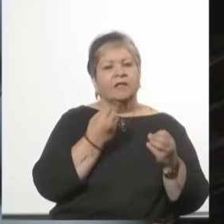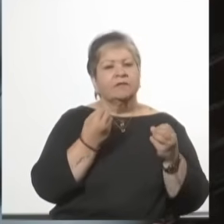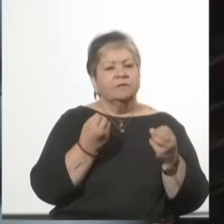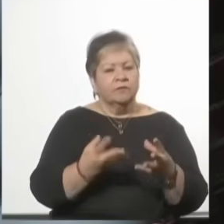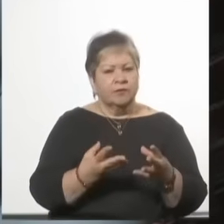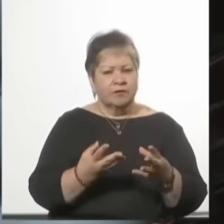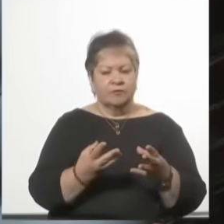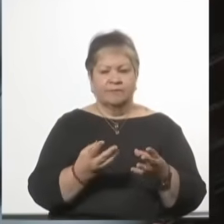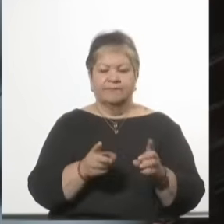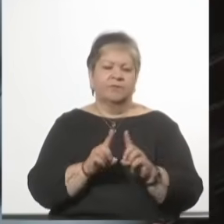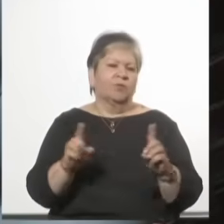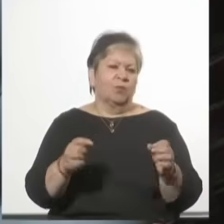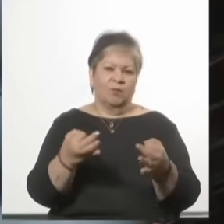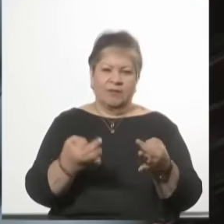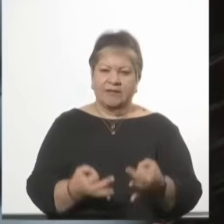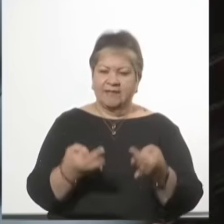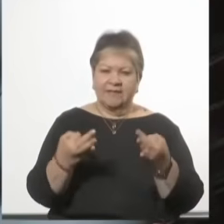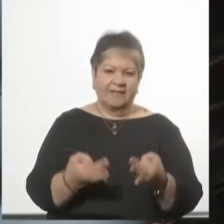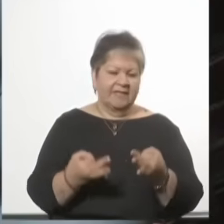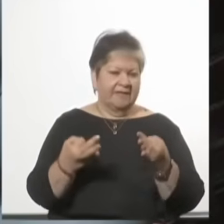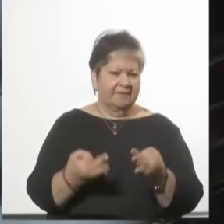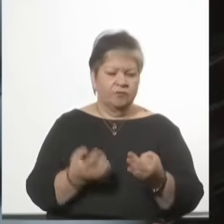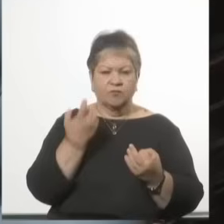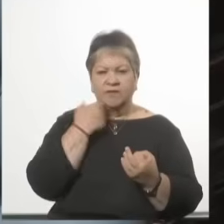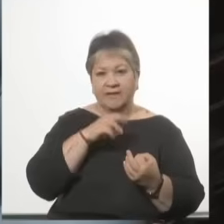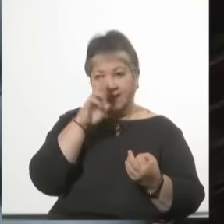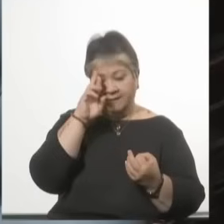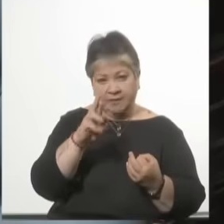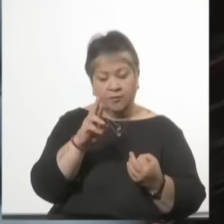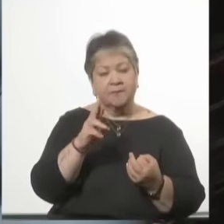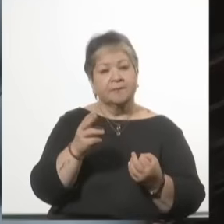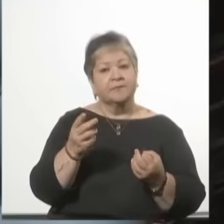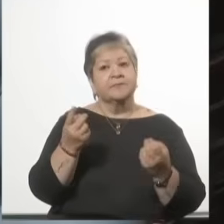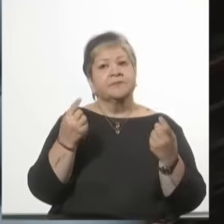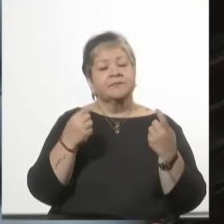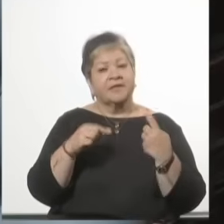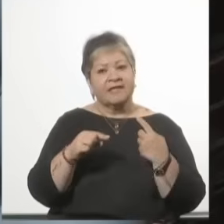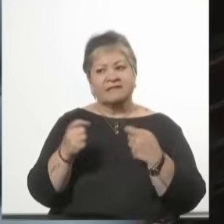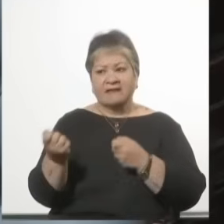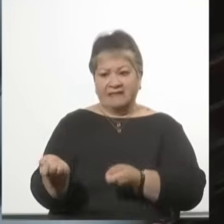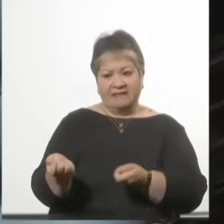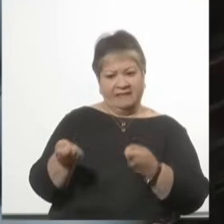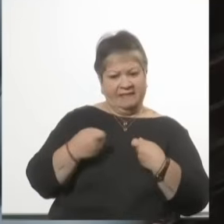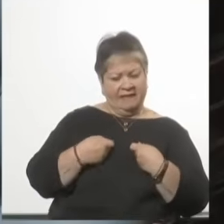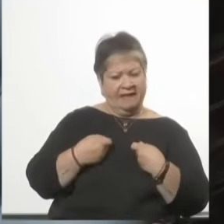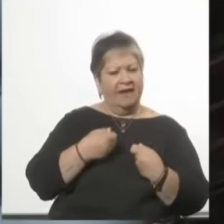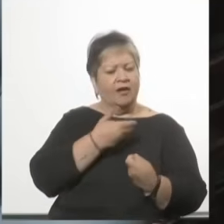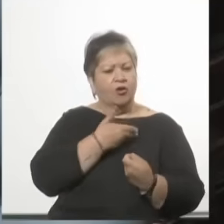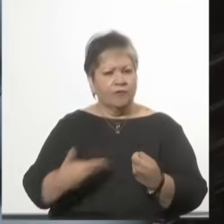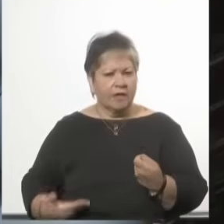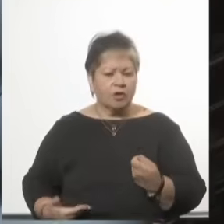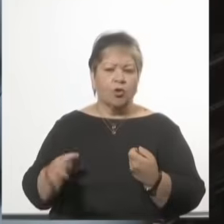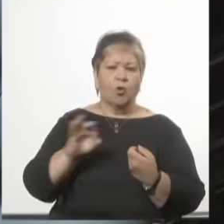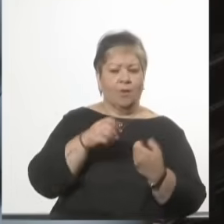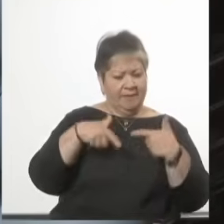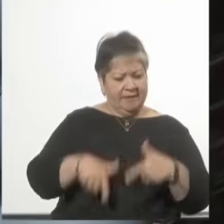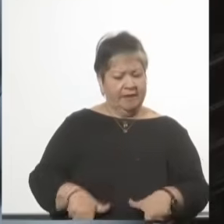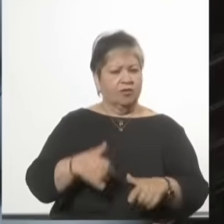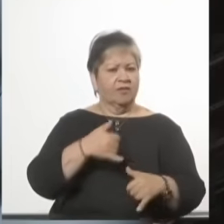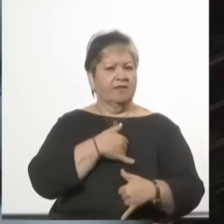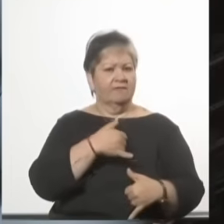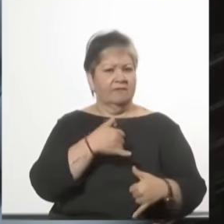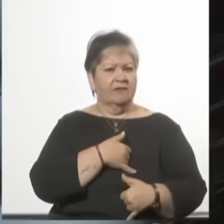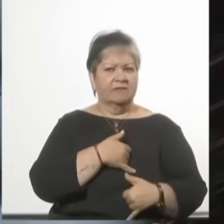impertinente, dicho con el mayor de los respetos, pretender asignar al gobierno o a este ministerio un